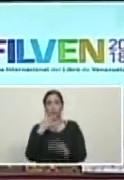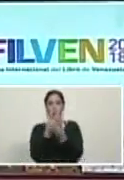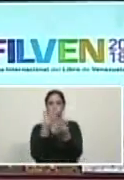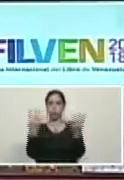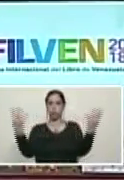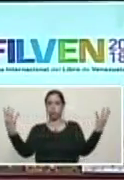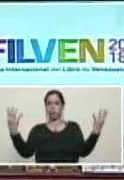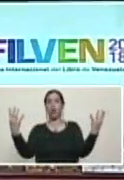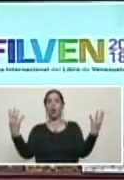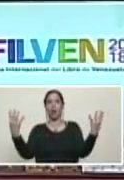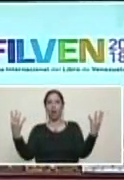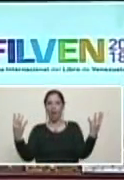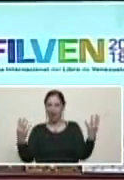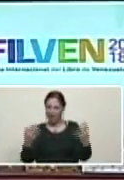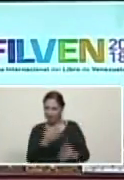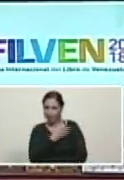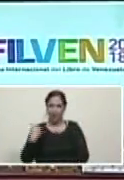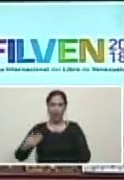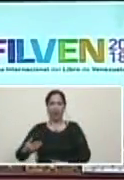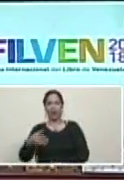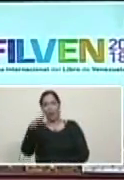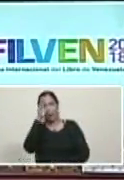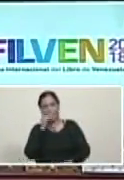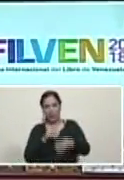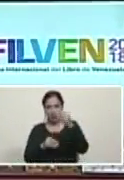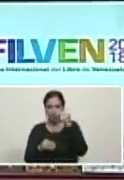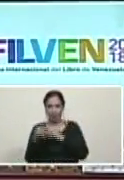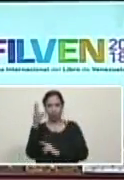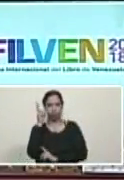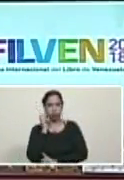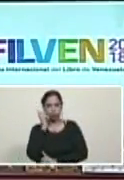atraído por sus ganas de aprender y de ser escuchado.